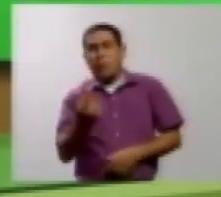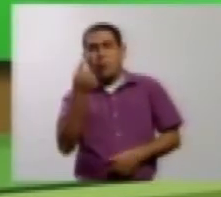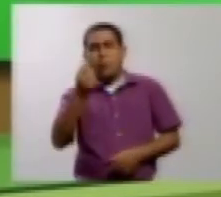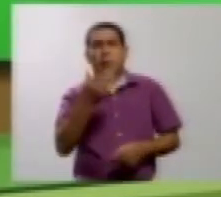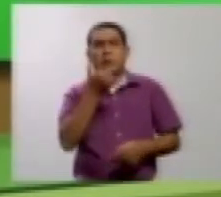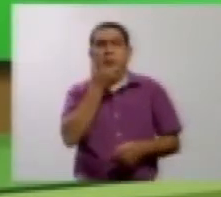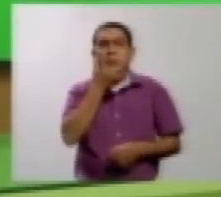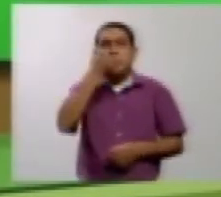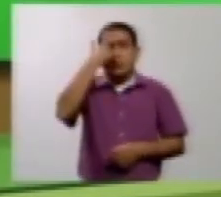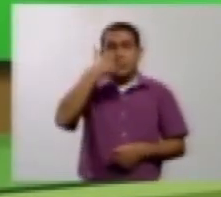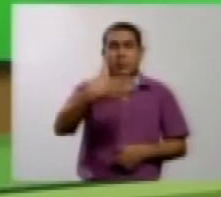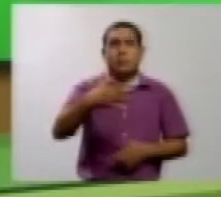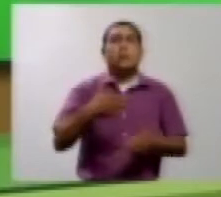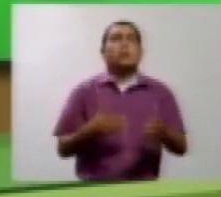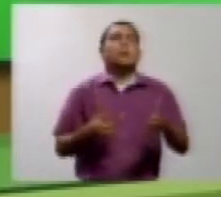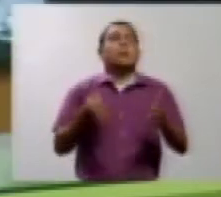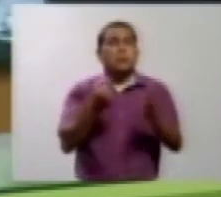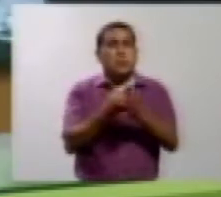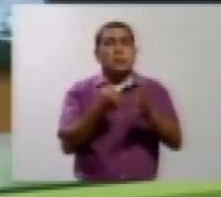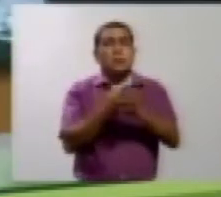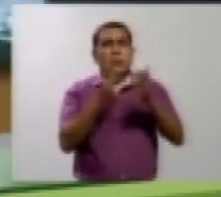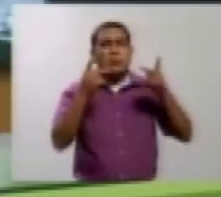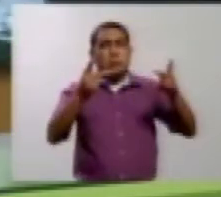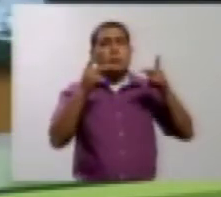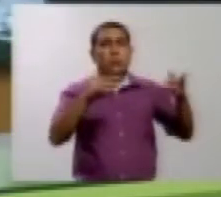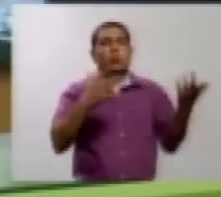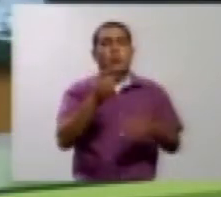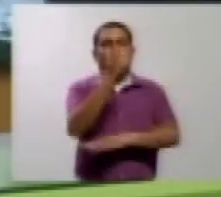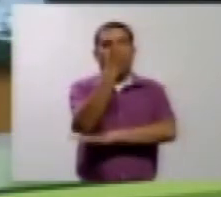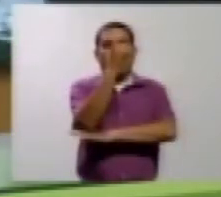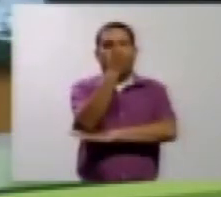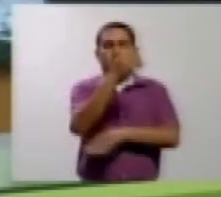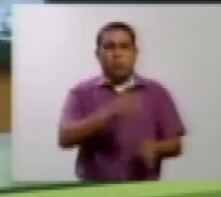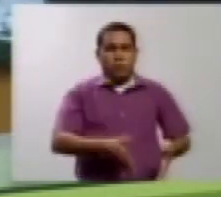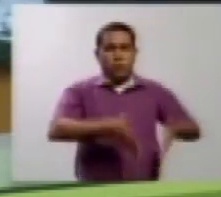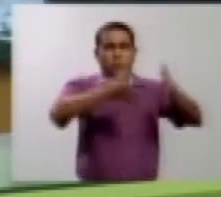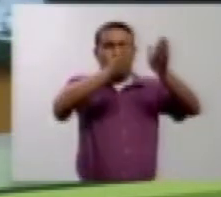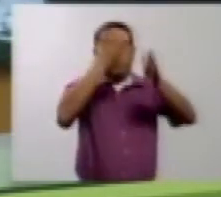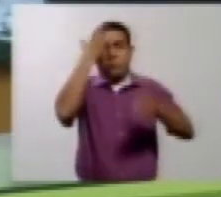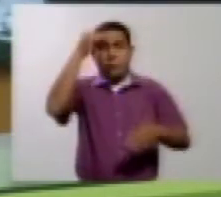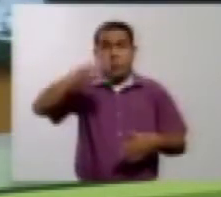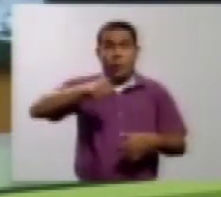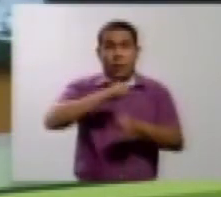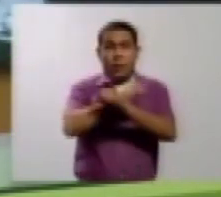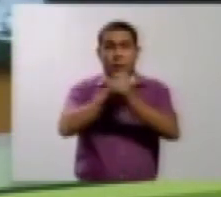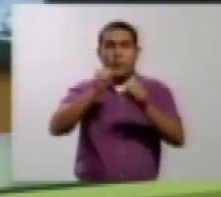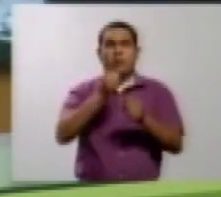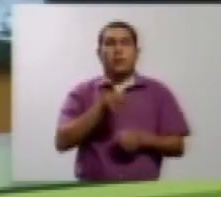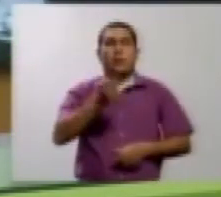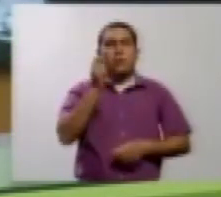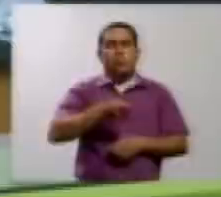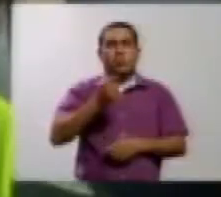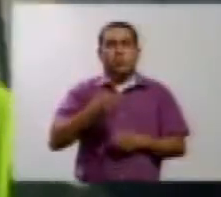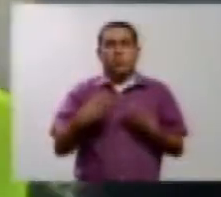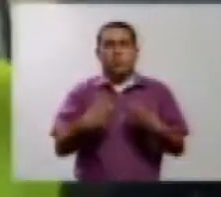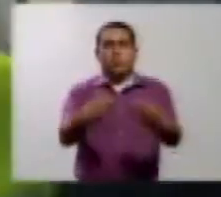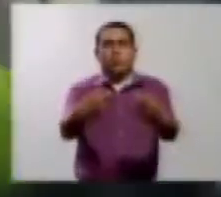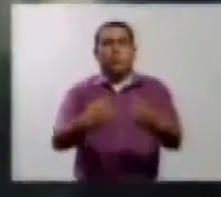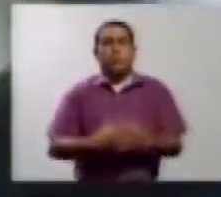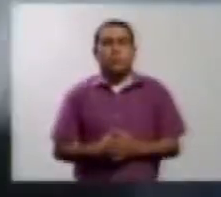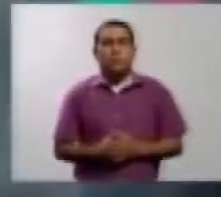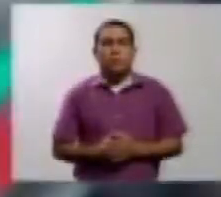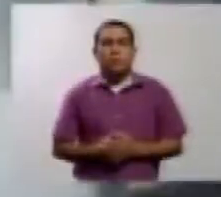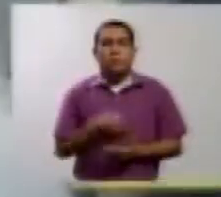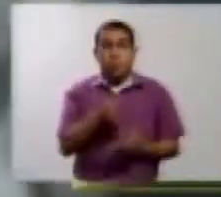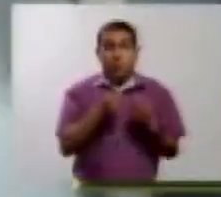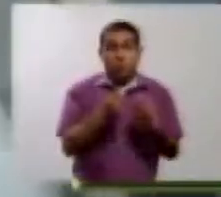de Santa Marta permanecen frente al edificio de la Fiscalía, donde se cumple desde esta mañana la audiencia de imputación de cargos. La